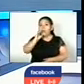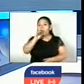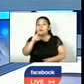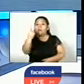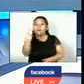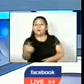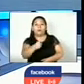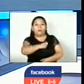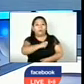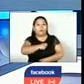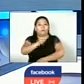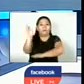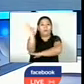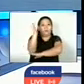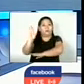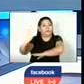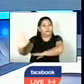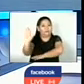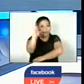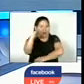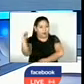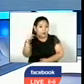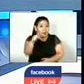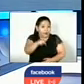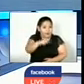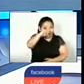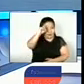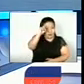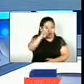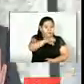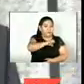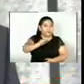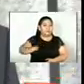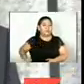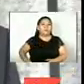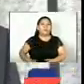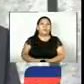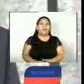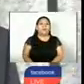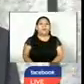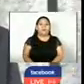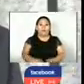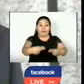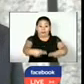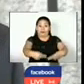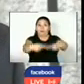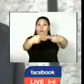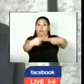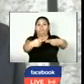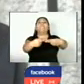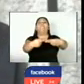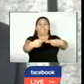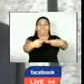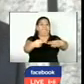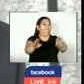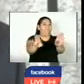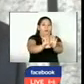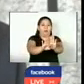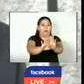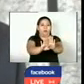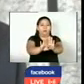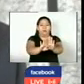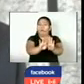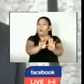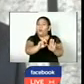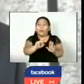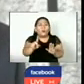negocios de la embajada de ese país aquí en El Salvador. La frontera queda cerrada, entonces no vale